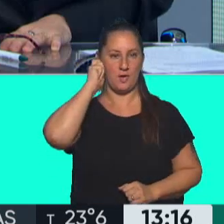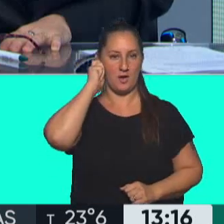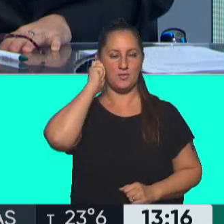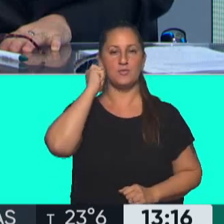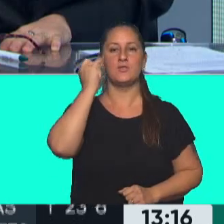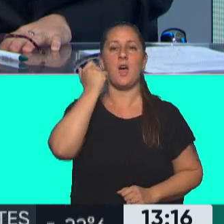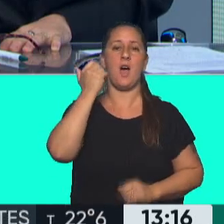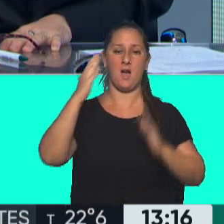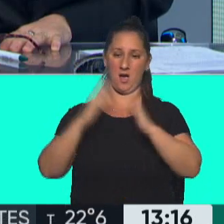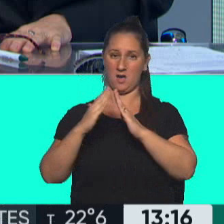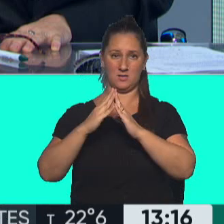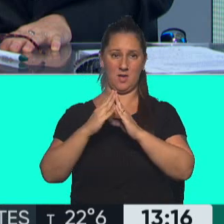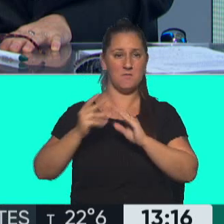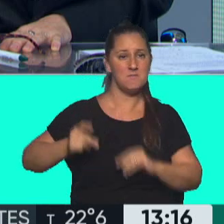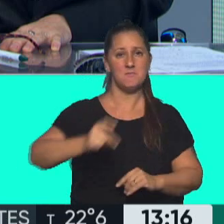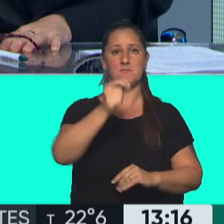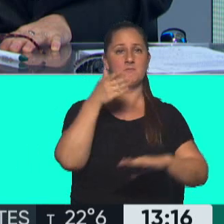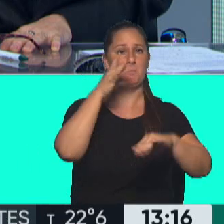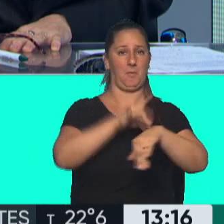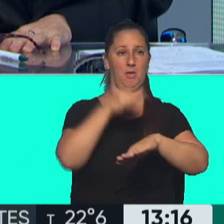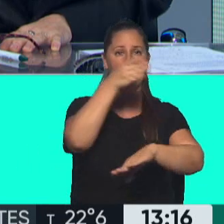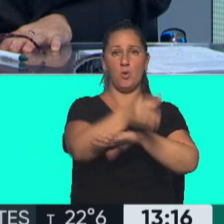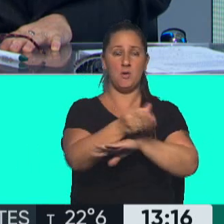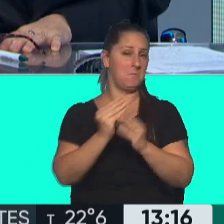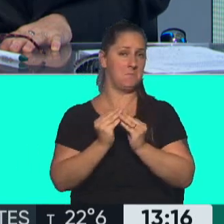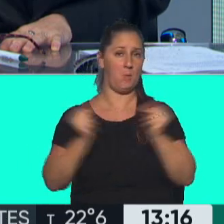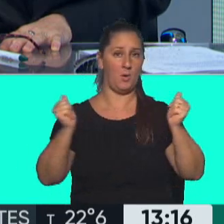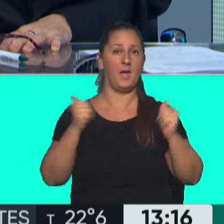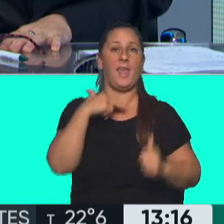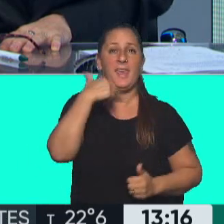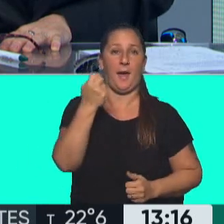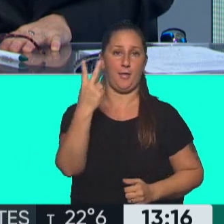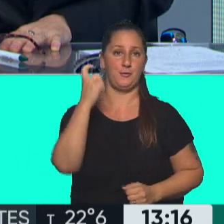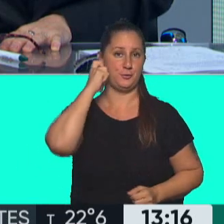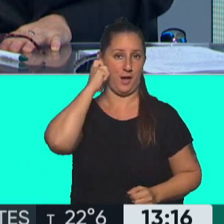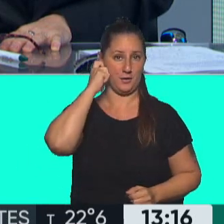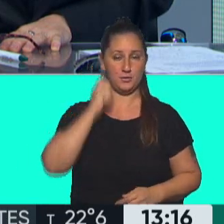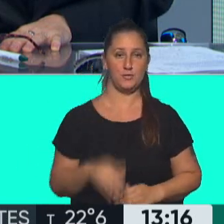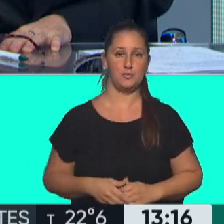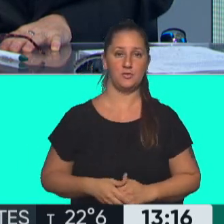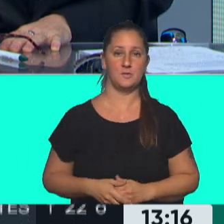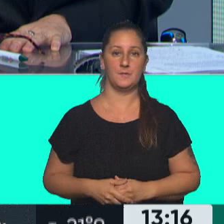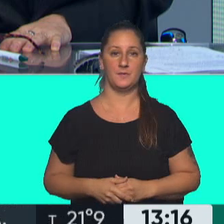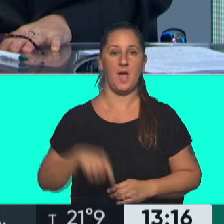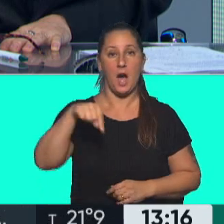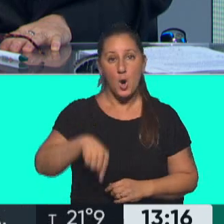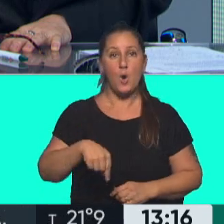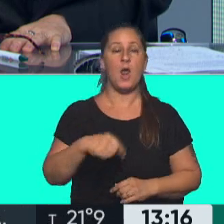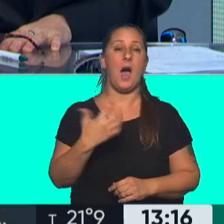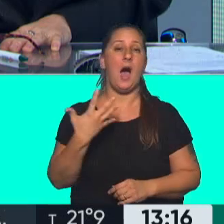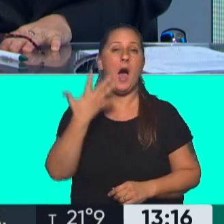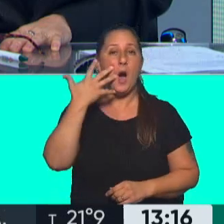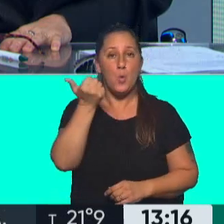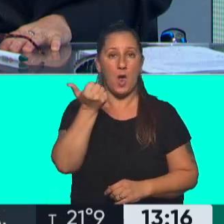salido de su casa para ir al médico y nunca más apareció tenía una nena de 2 años que está siendo criada que la quería su